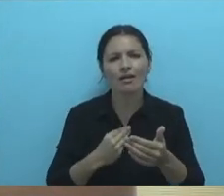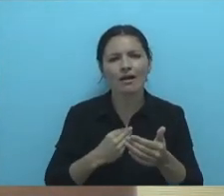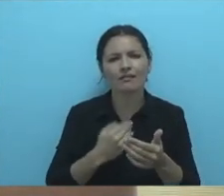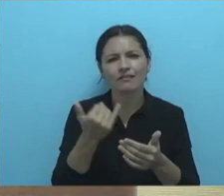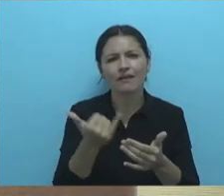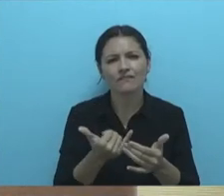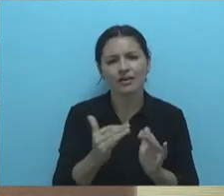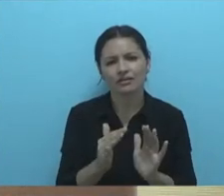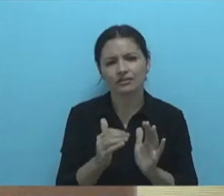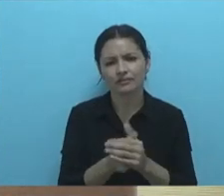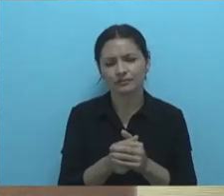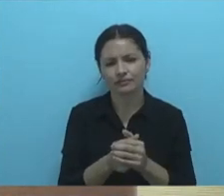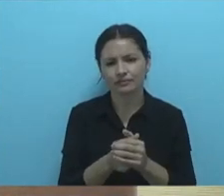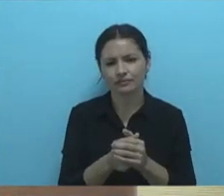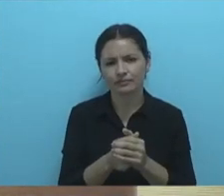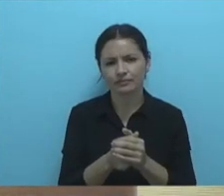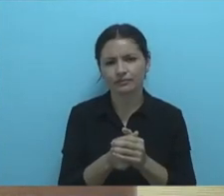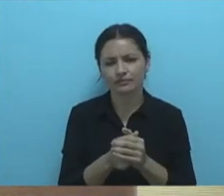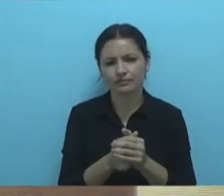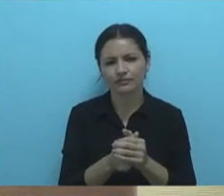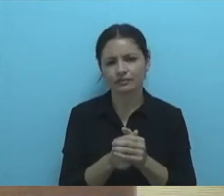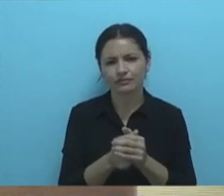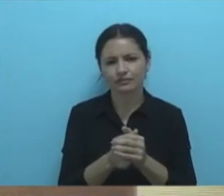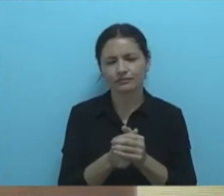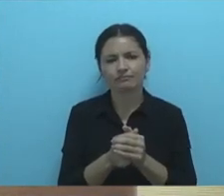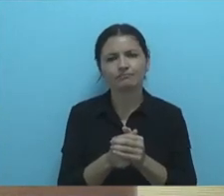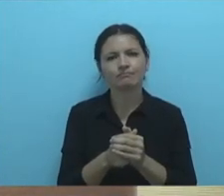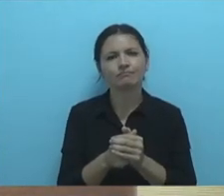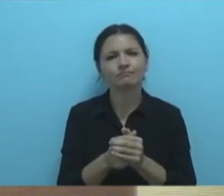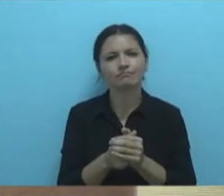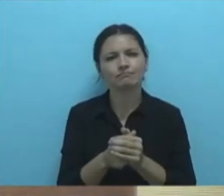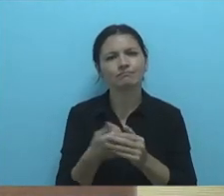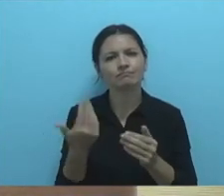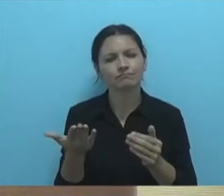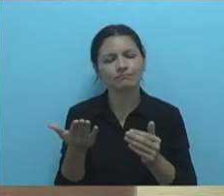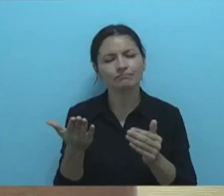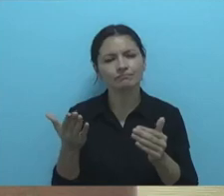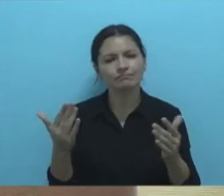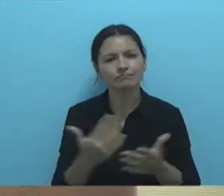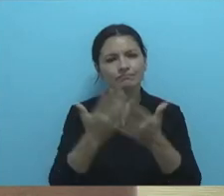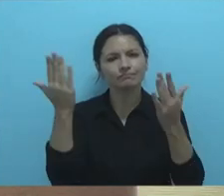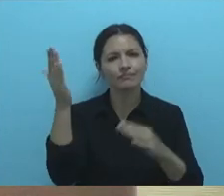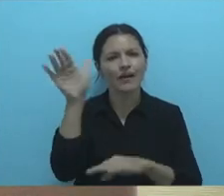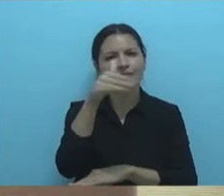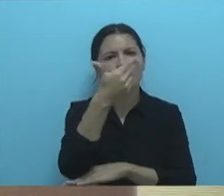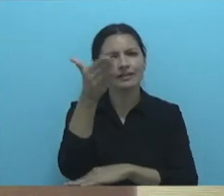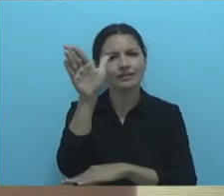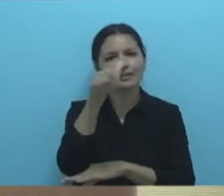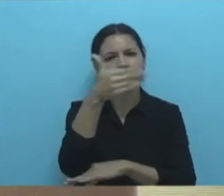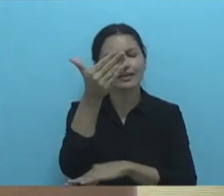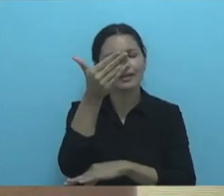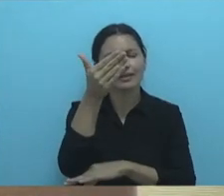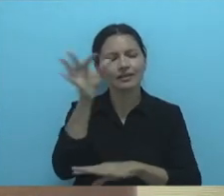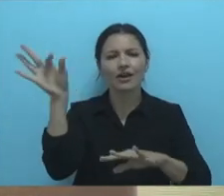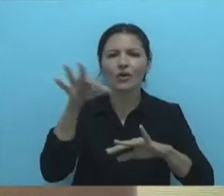algún otro lugar del universo en ese sentido entonces celebrar la bandera es celebrar el compromiso para